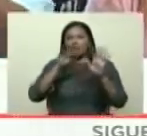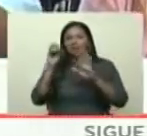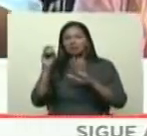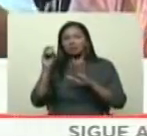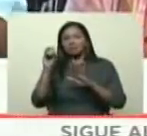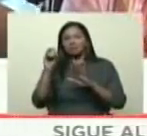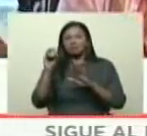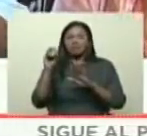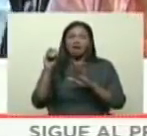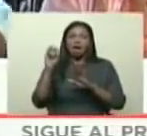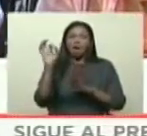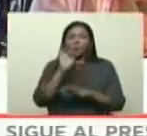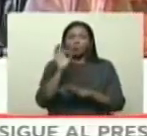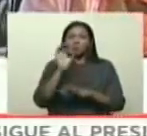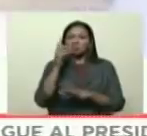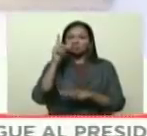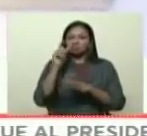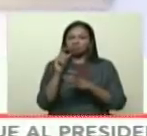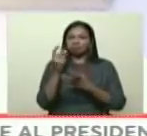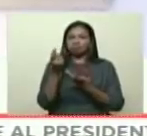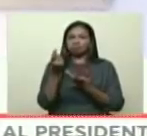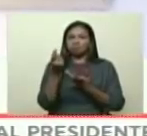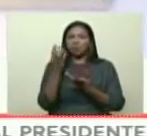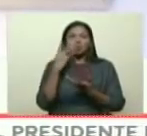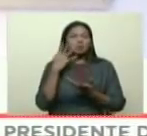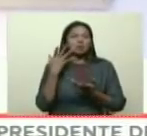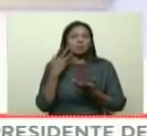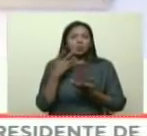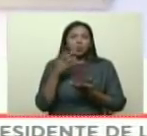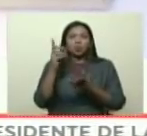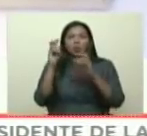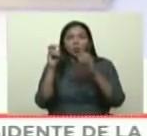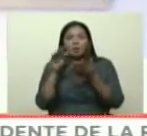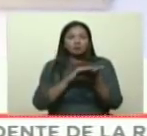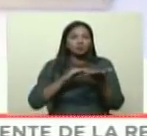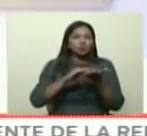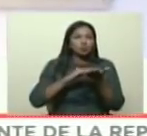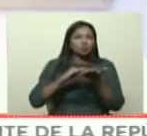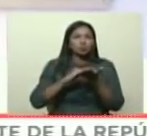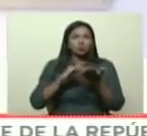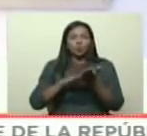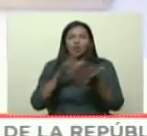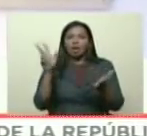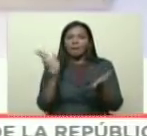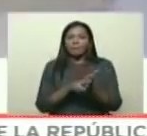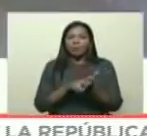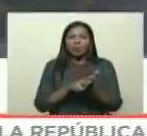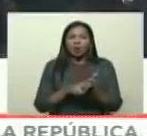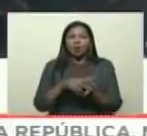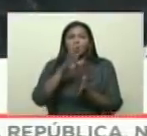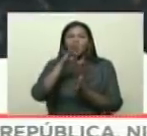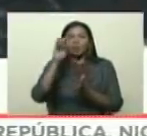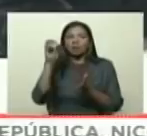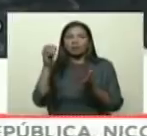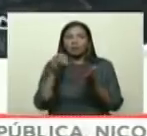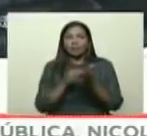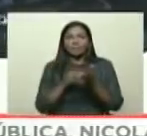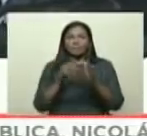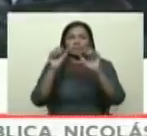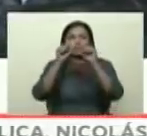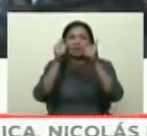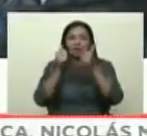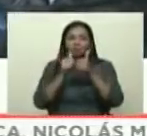hay que buscar a través del carné de la patria una nueva solución. Voy a aprobar el número, 40.000